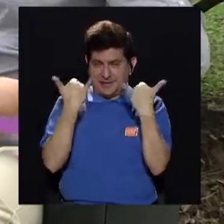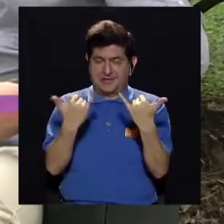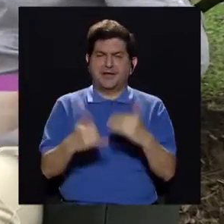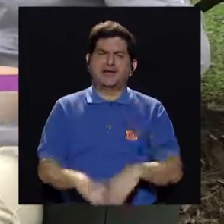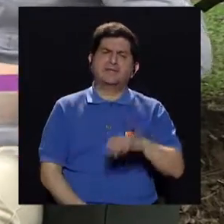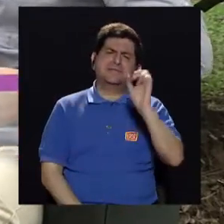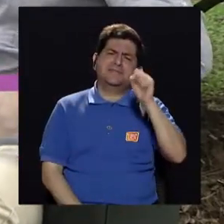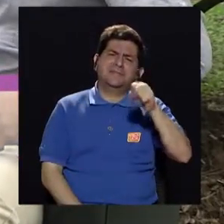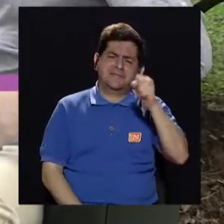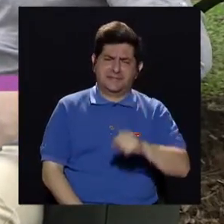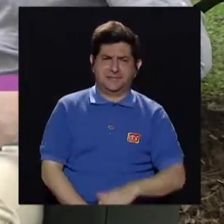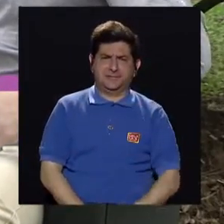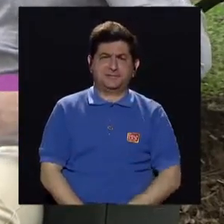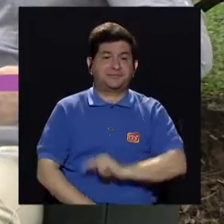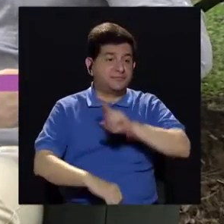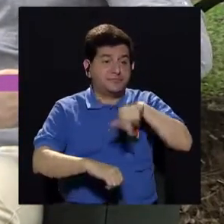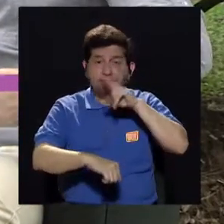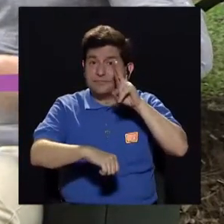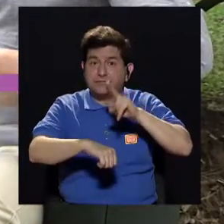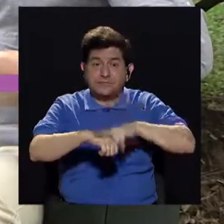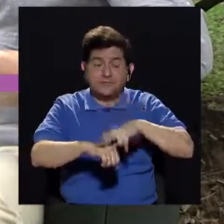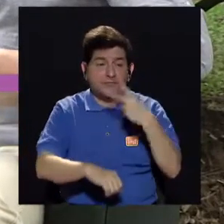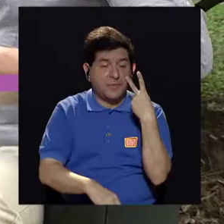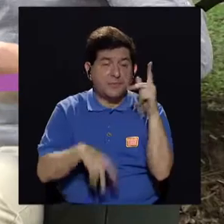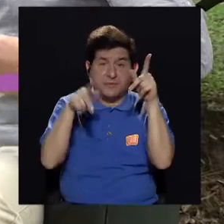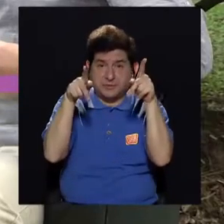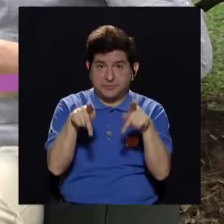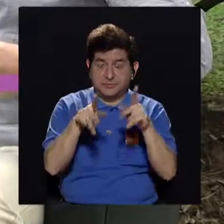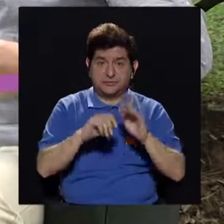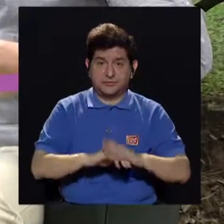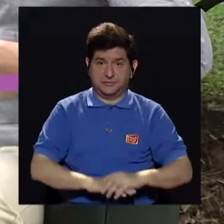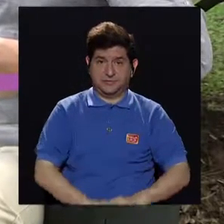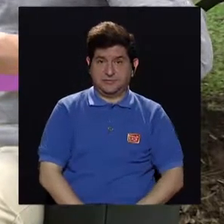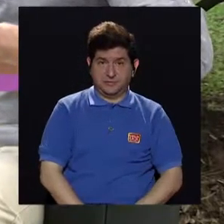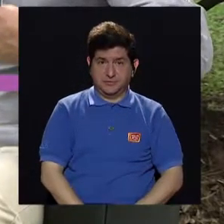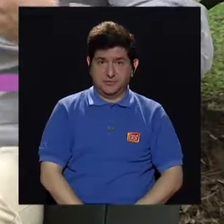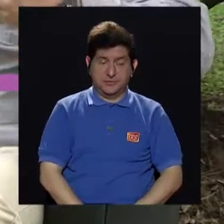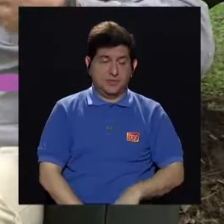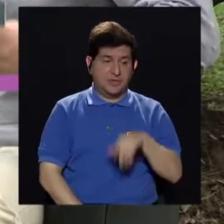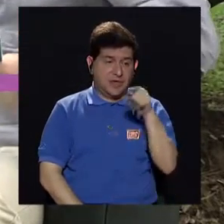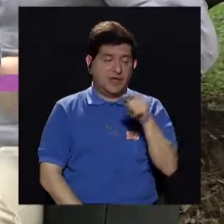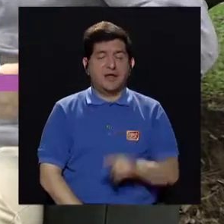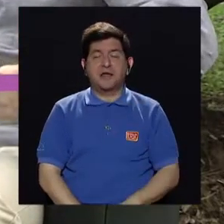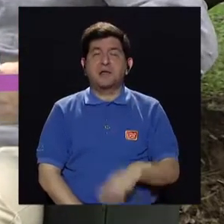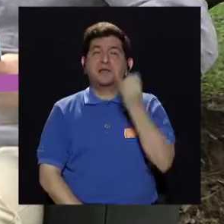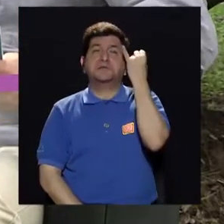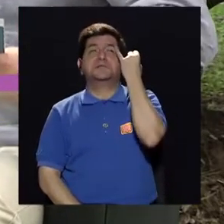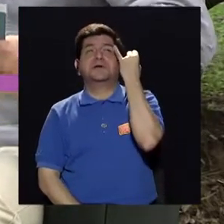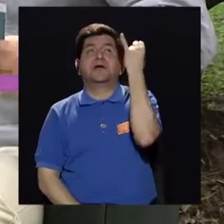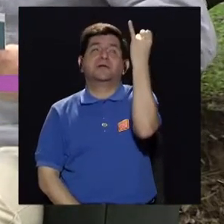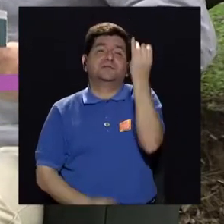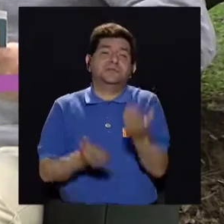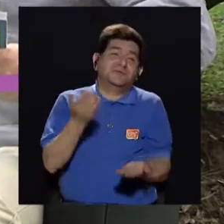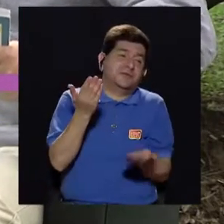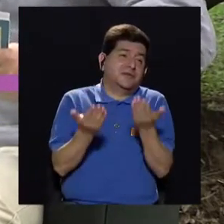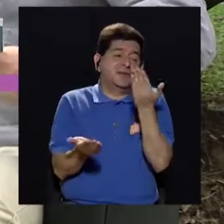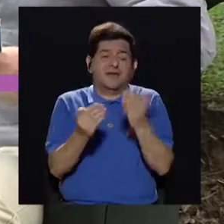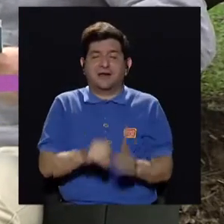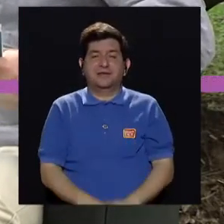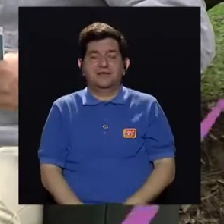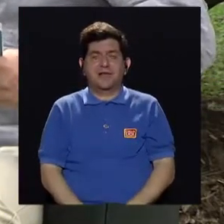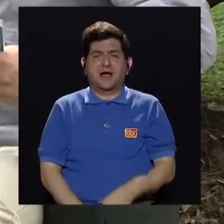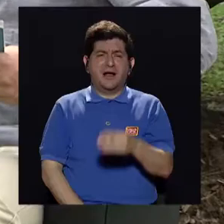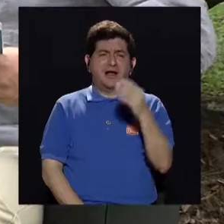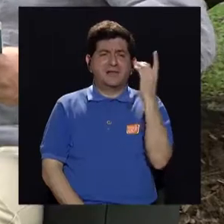vez. Sí, don Jorge, y es que normalmente se ve que las personas, pues en sus imaginarios, pues se forman